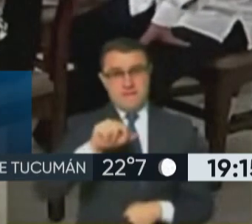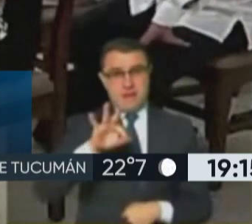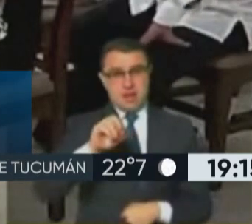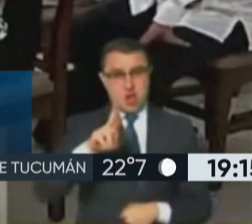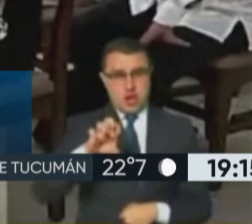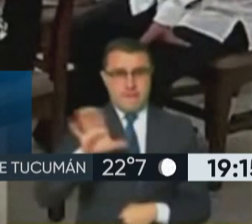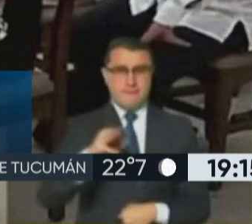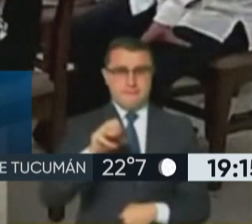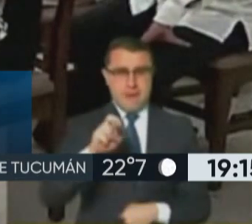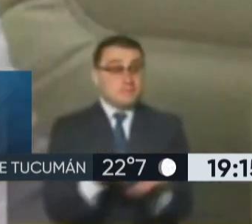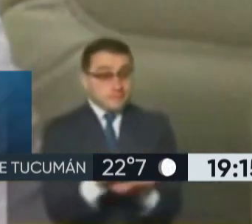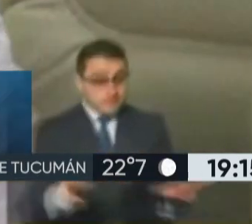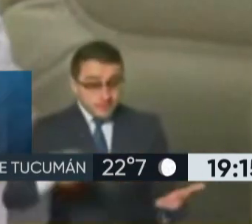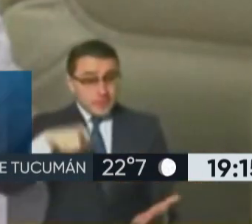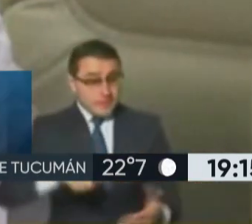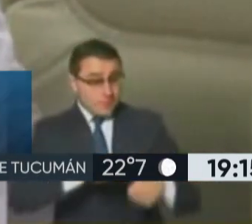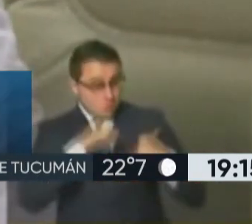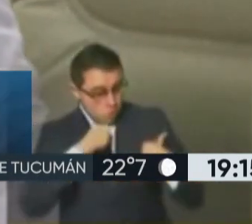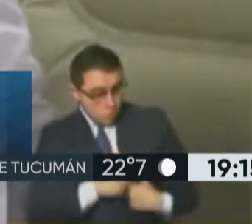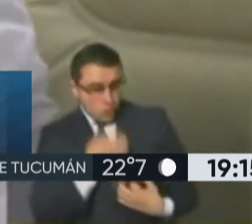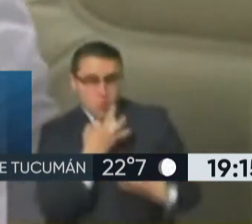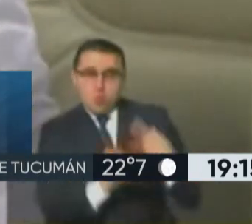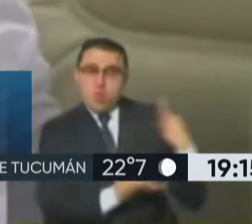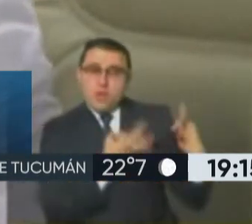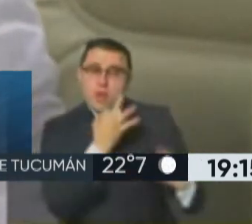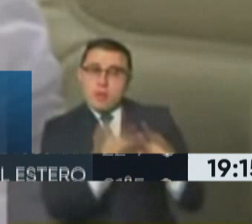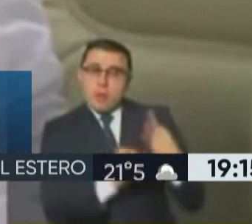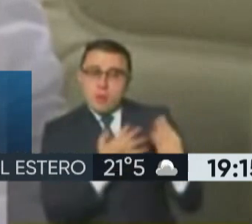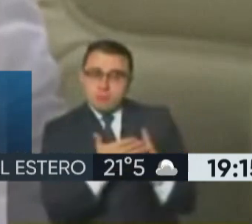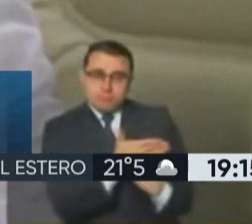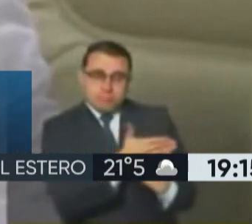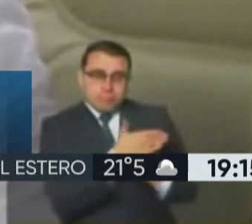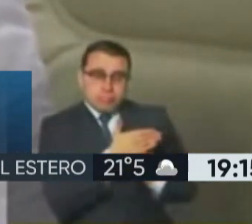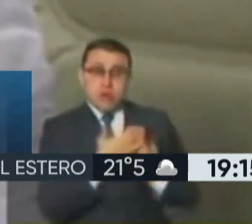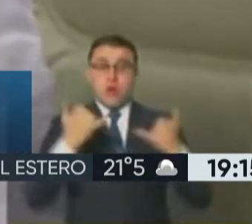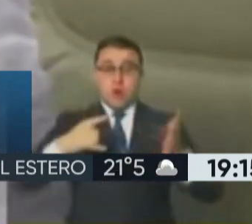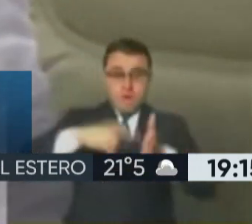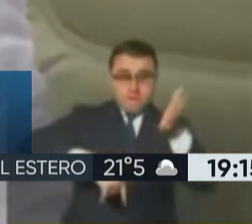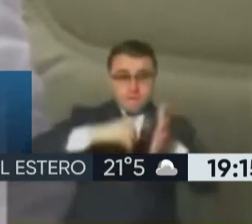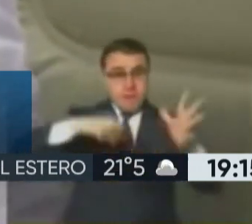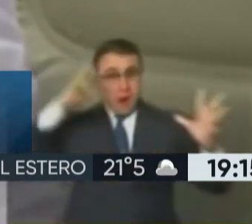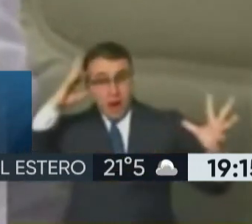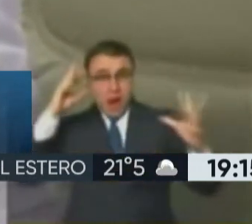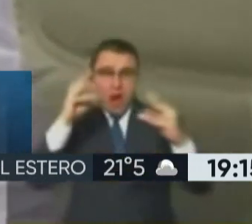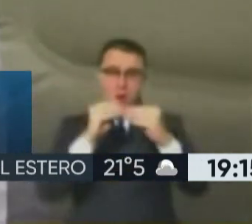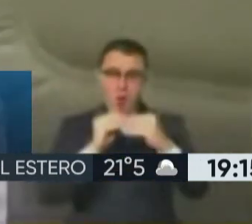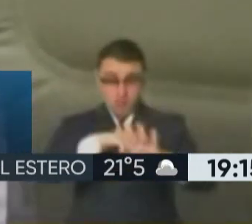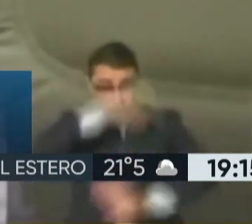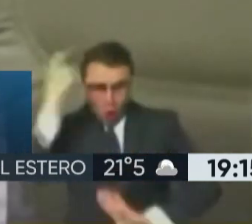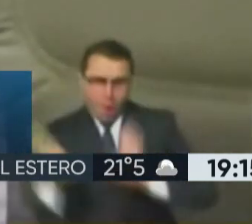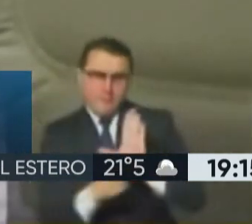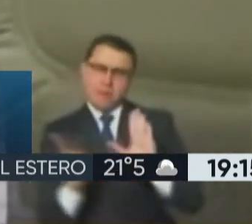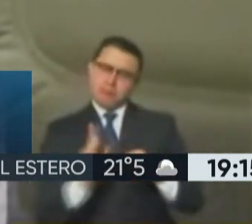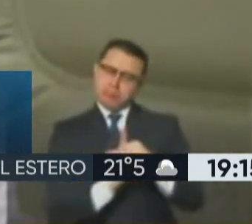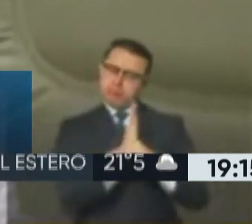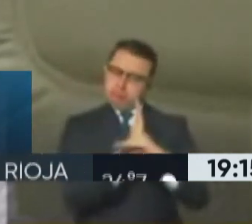porque la historia es así, que firma de estos acuerdos parciales hoy, que los llevan a